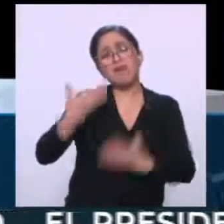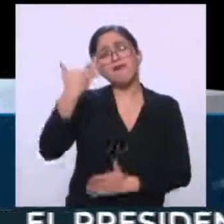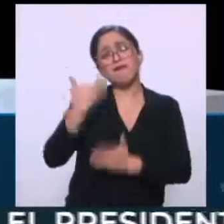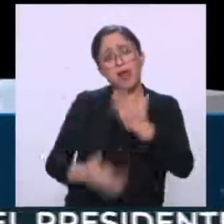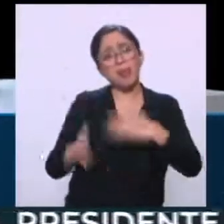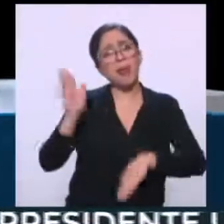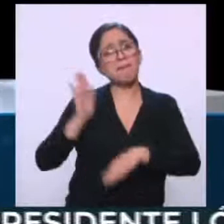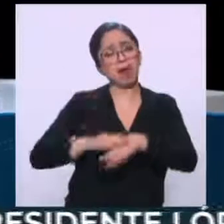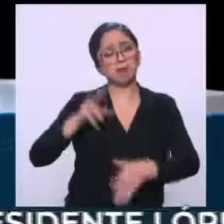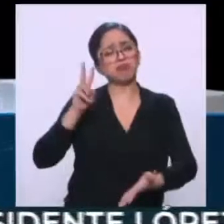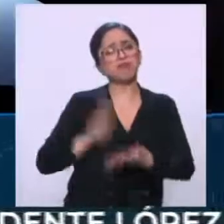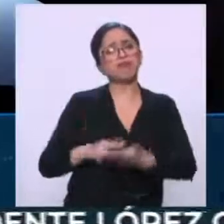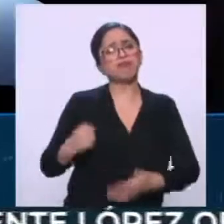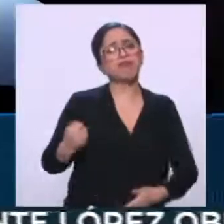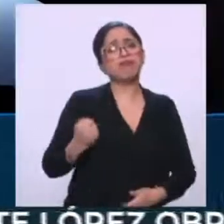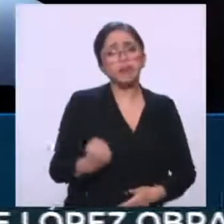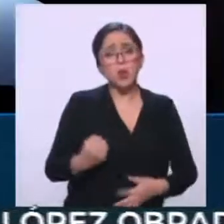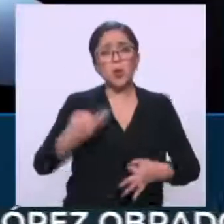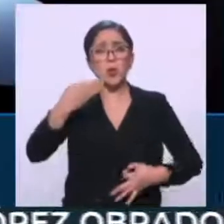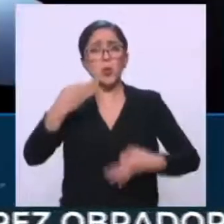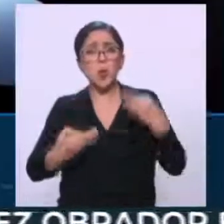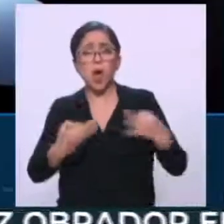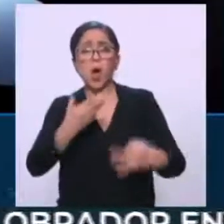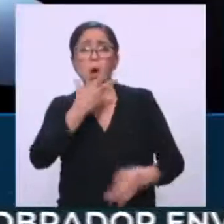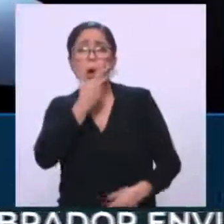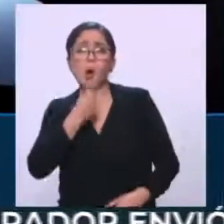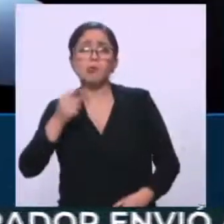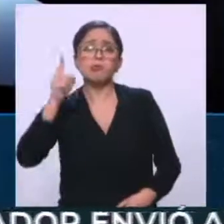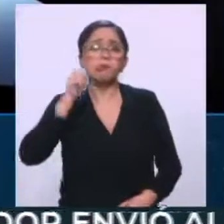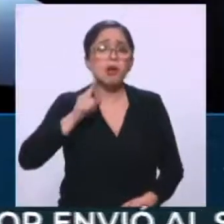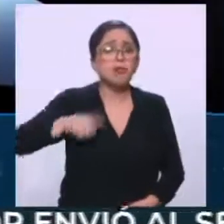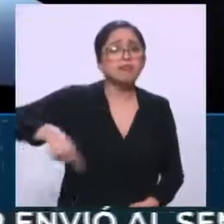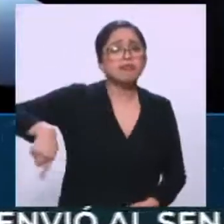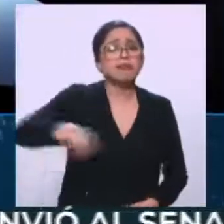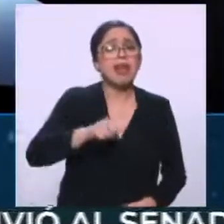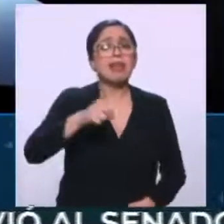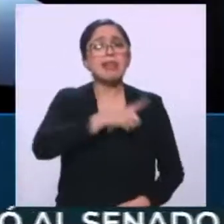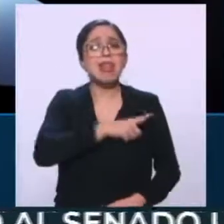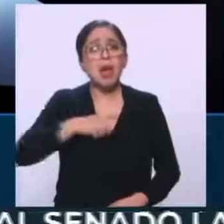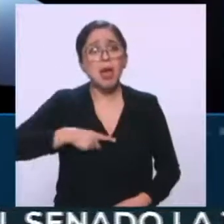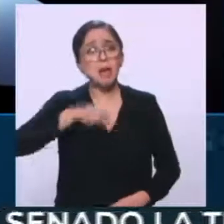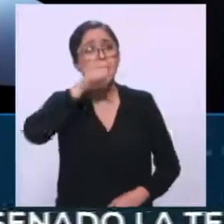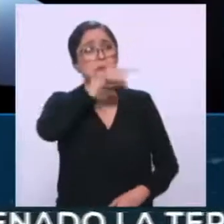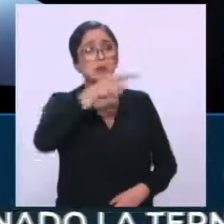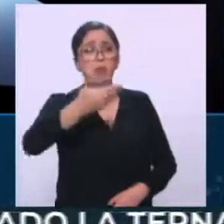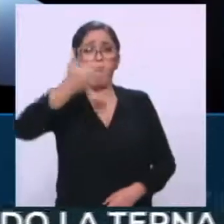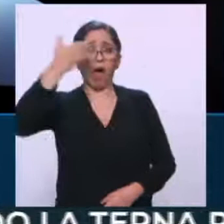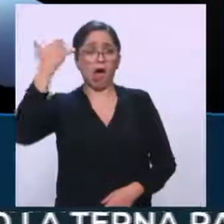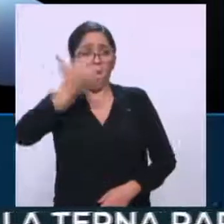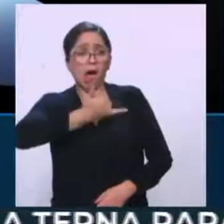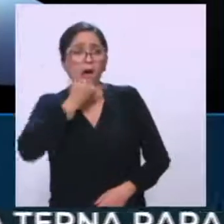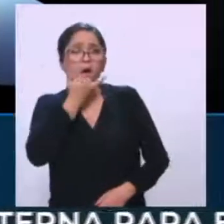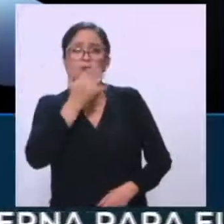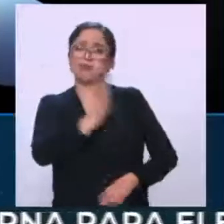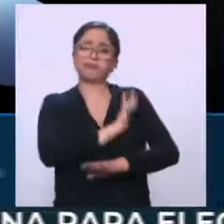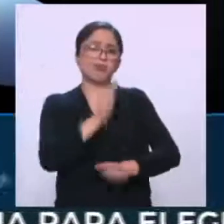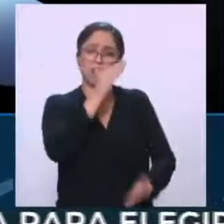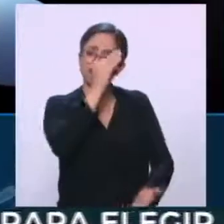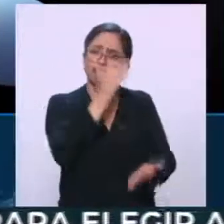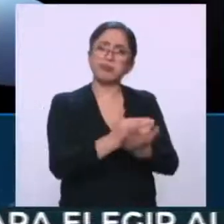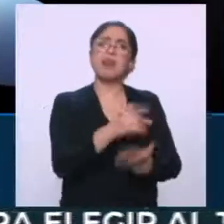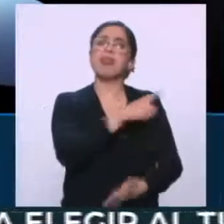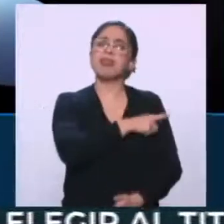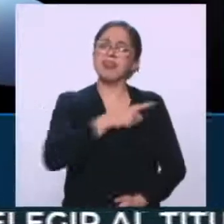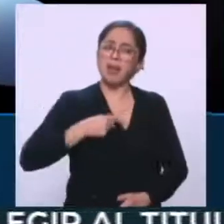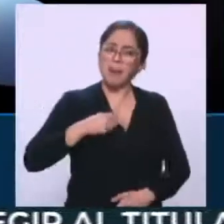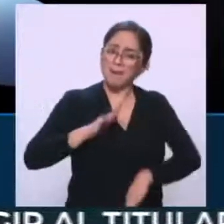la Fiscalía General tiene ahora un gran reto de no cometer este mismo error y de, enfocarse en, como decía al principio, engrosar